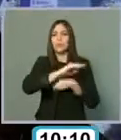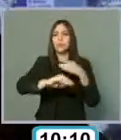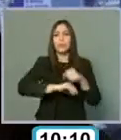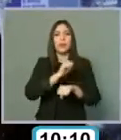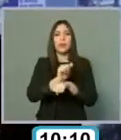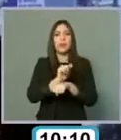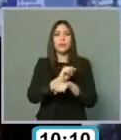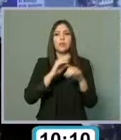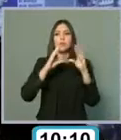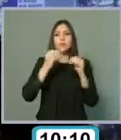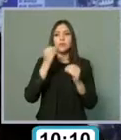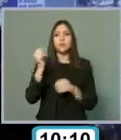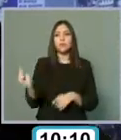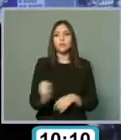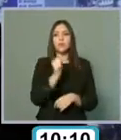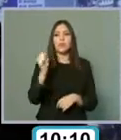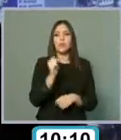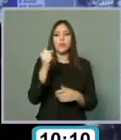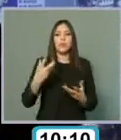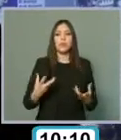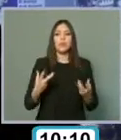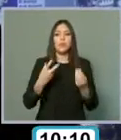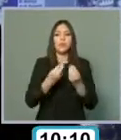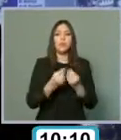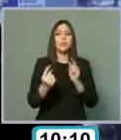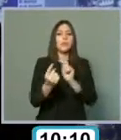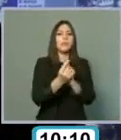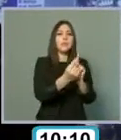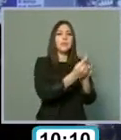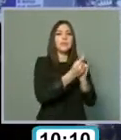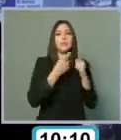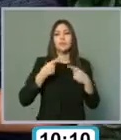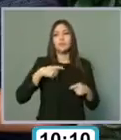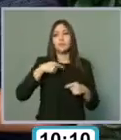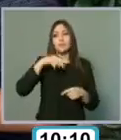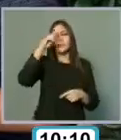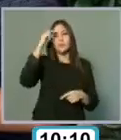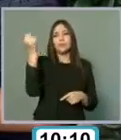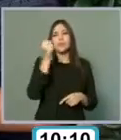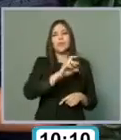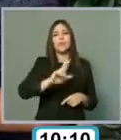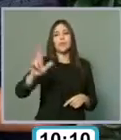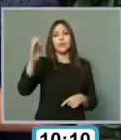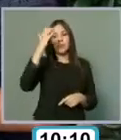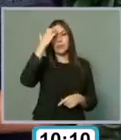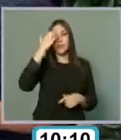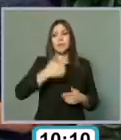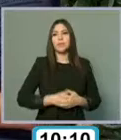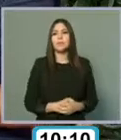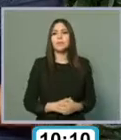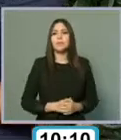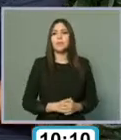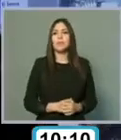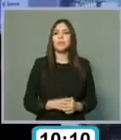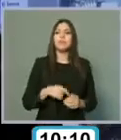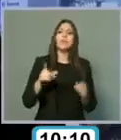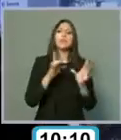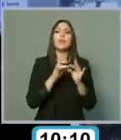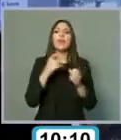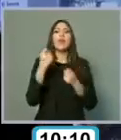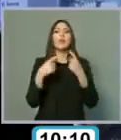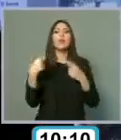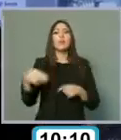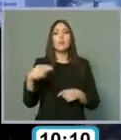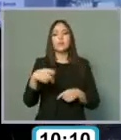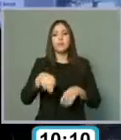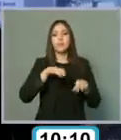colaborado, que he tenido la fortuna de encontrarme con gente muy talentosa y muy reconocida. Y Menciónanos algunos con los que has trabajado.